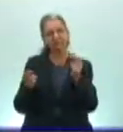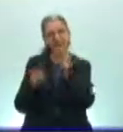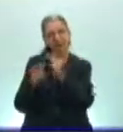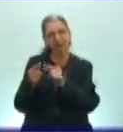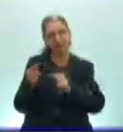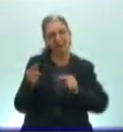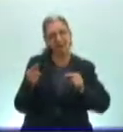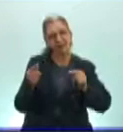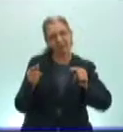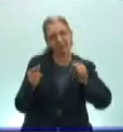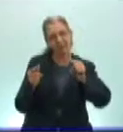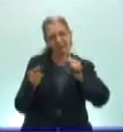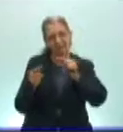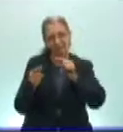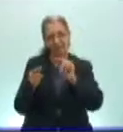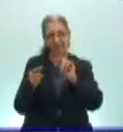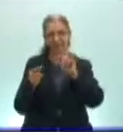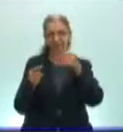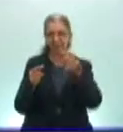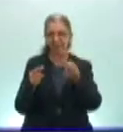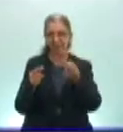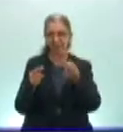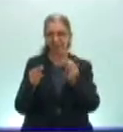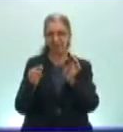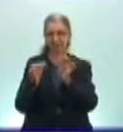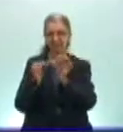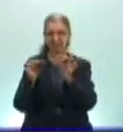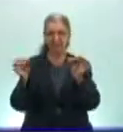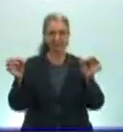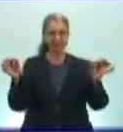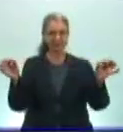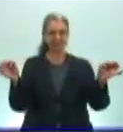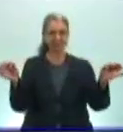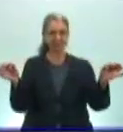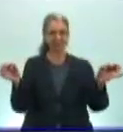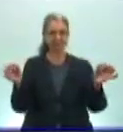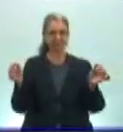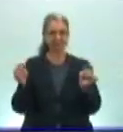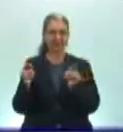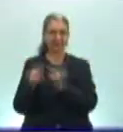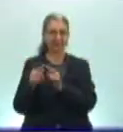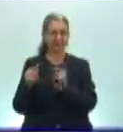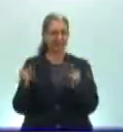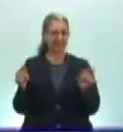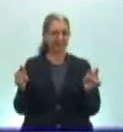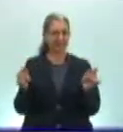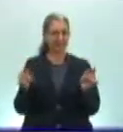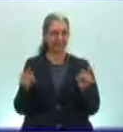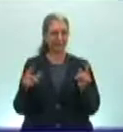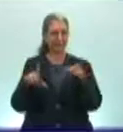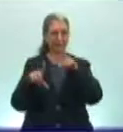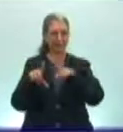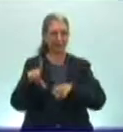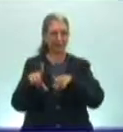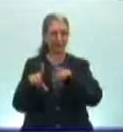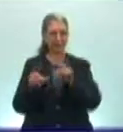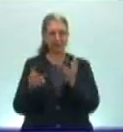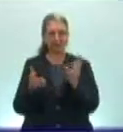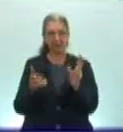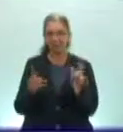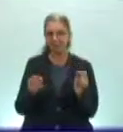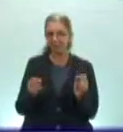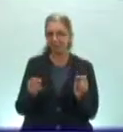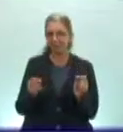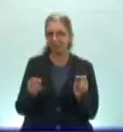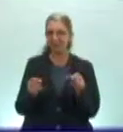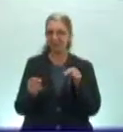con cuidado sobre la línea y después de cubrirla por completo, ha estirado la cuerda al lado de una regla para saber cuánto medía. De